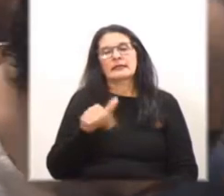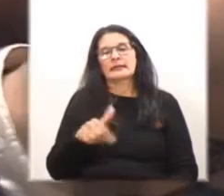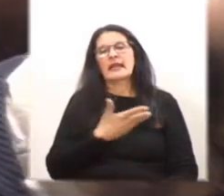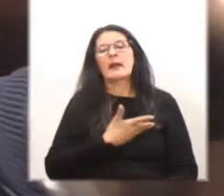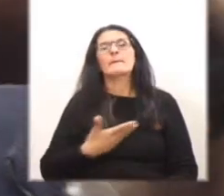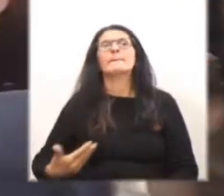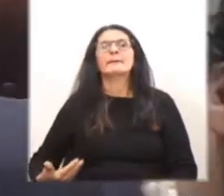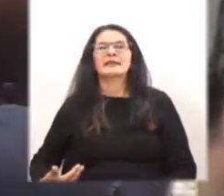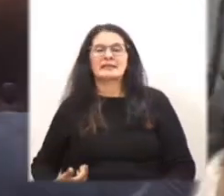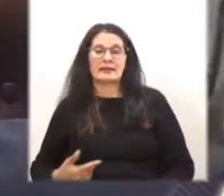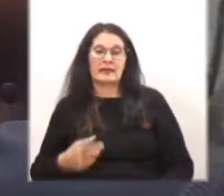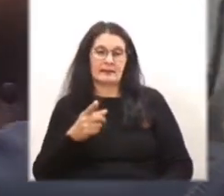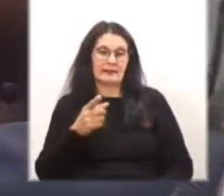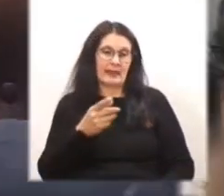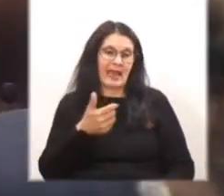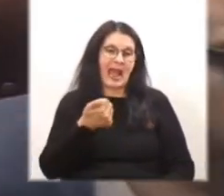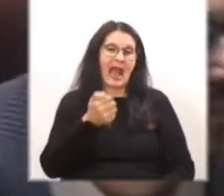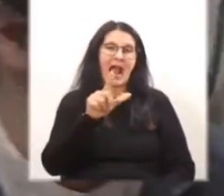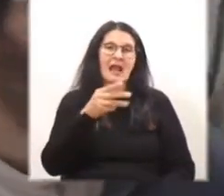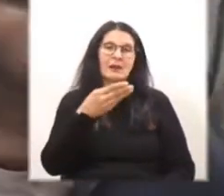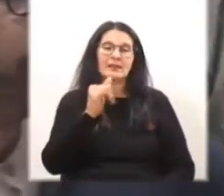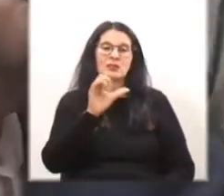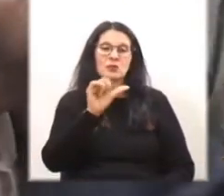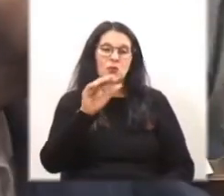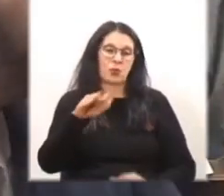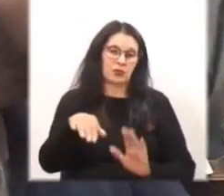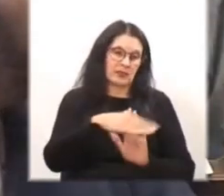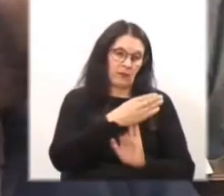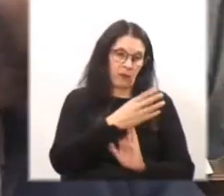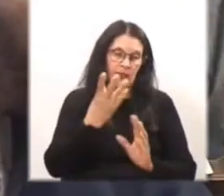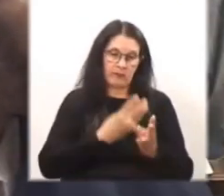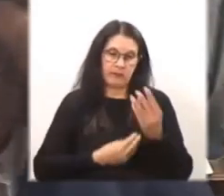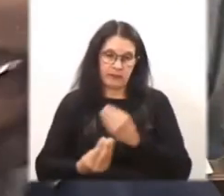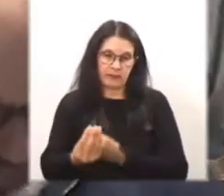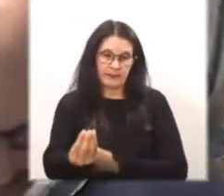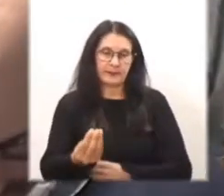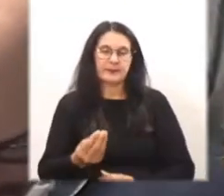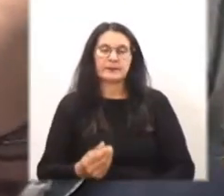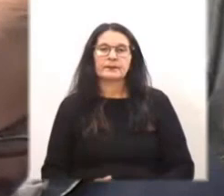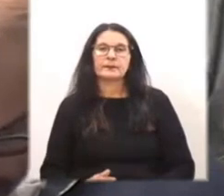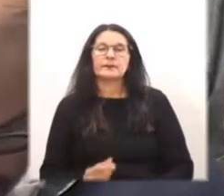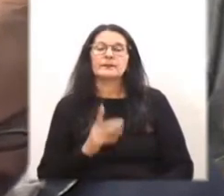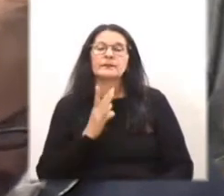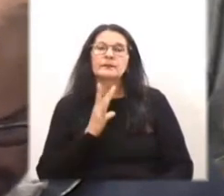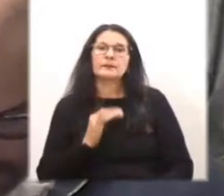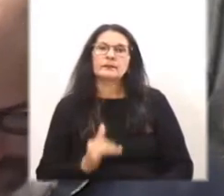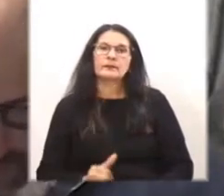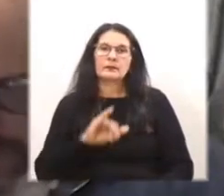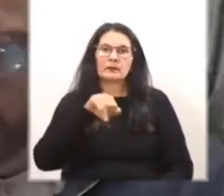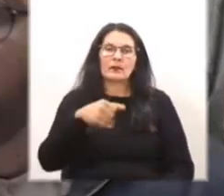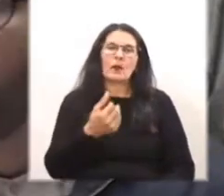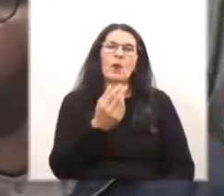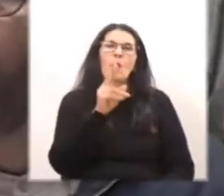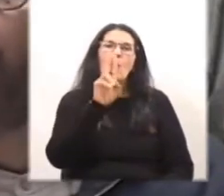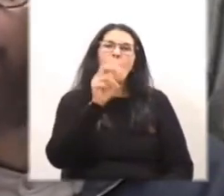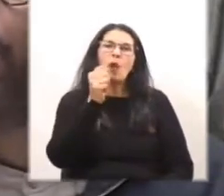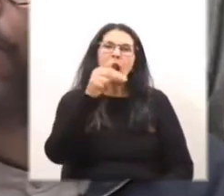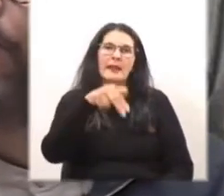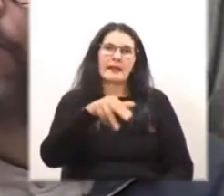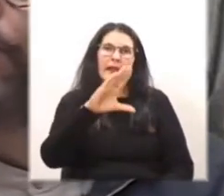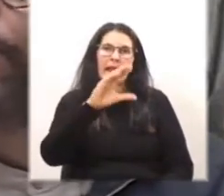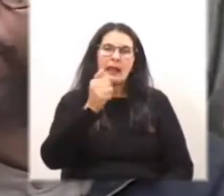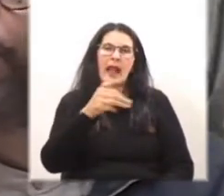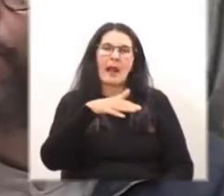la salida de Albizu, porque entre otras cosas la mano derecha de Albizu. Tenemos a Juan José Cámara,